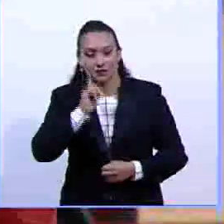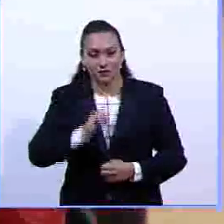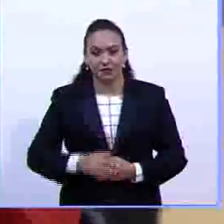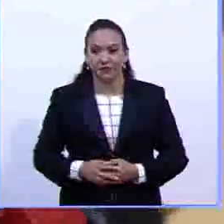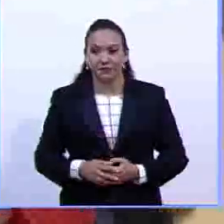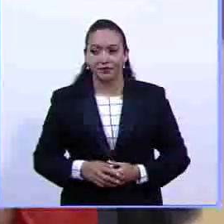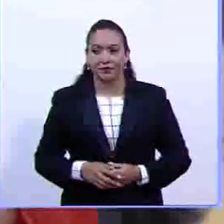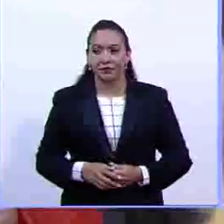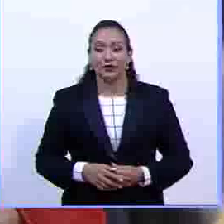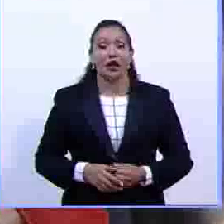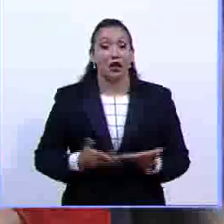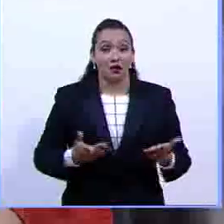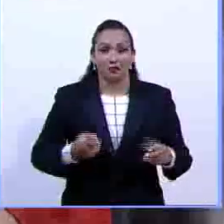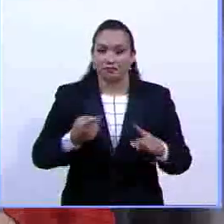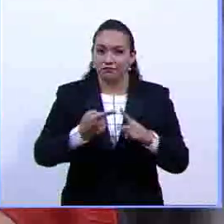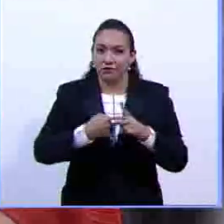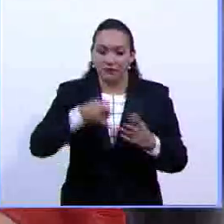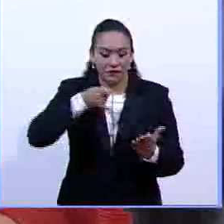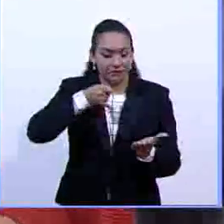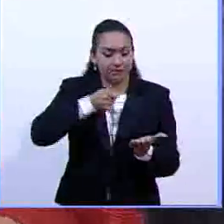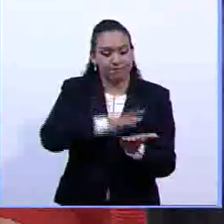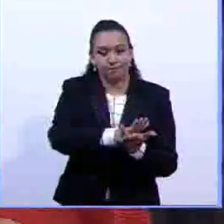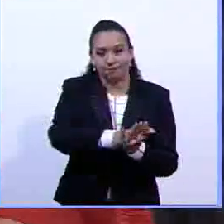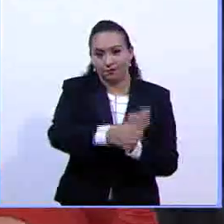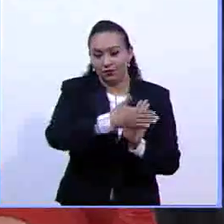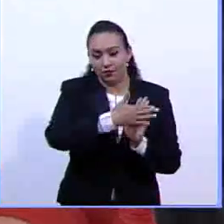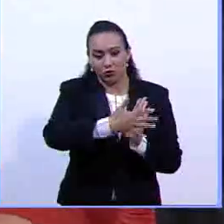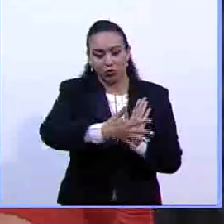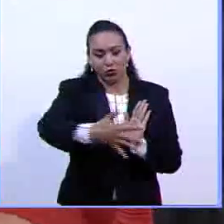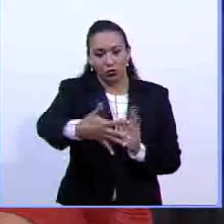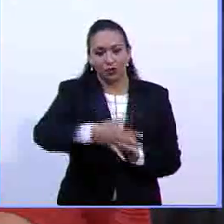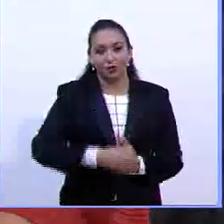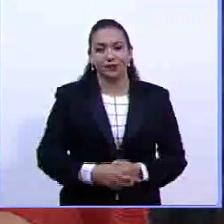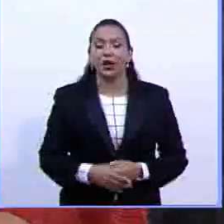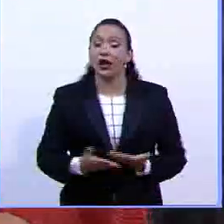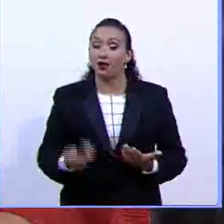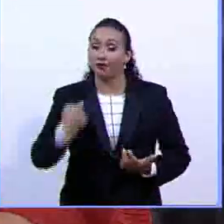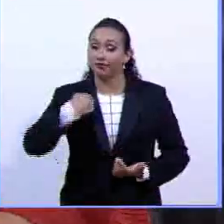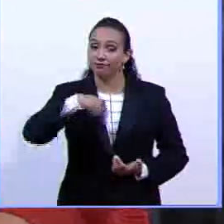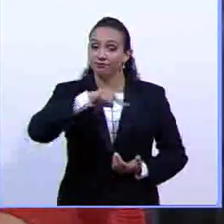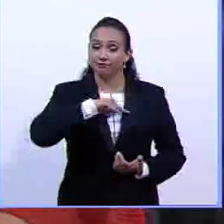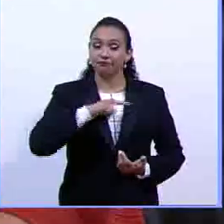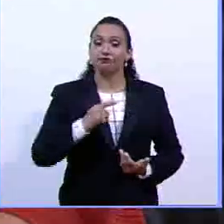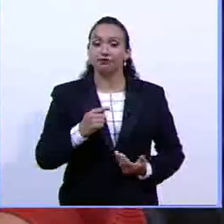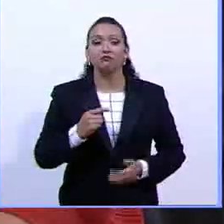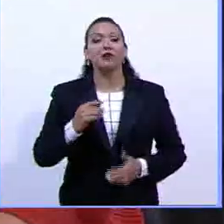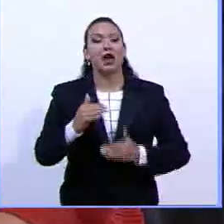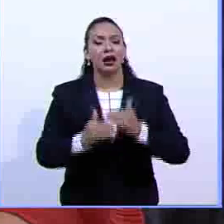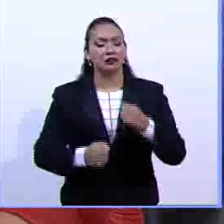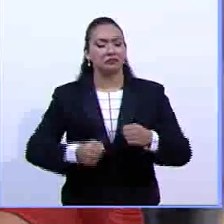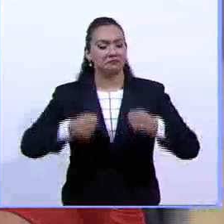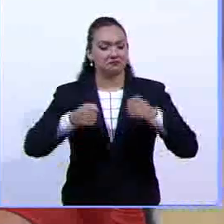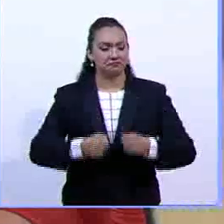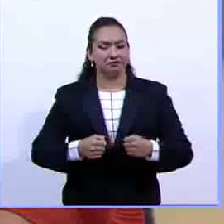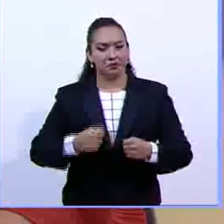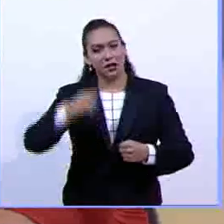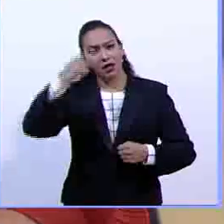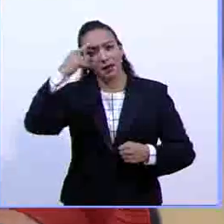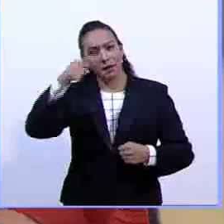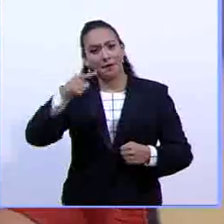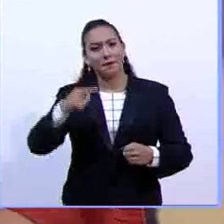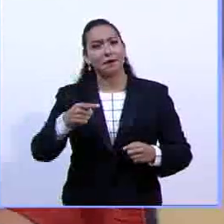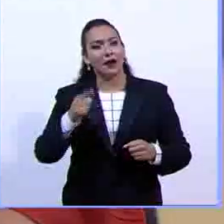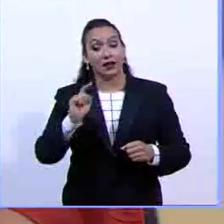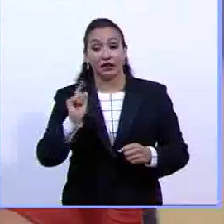el arranque de la producción de las boletas electorales, nosotros avanzamos con paso firme para llegar al 1